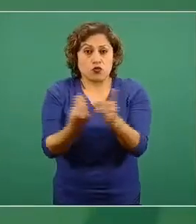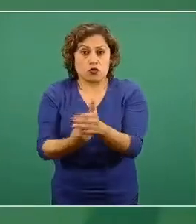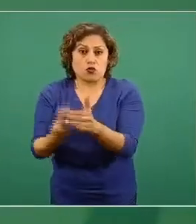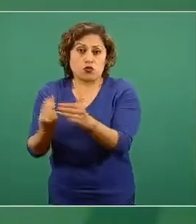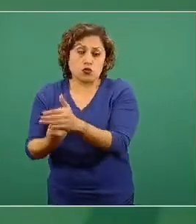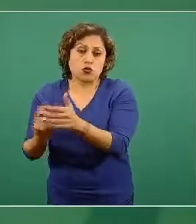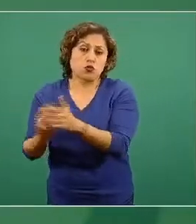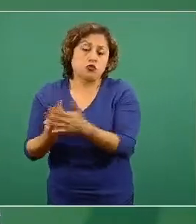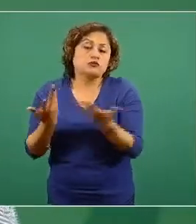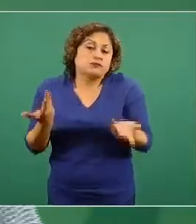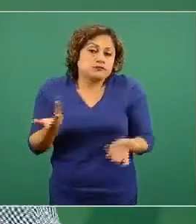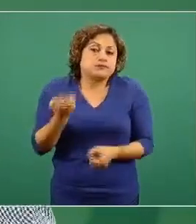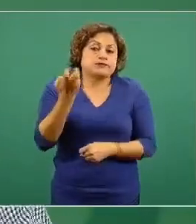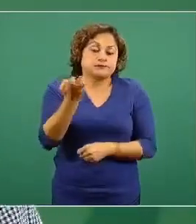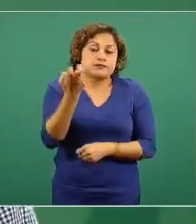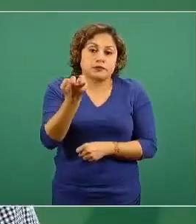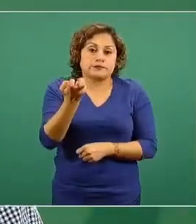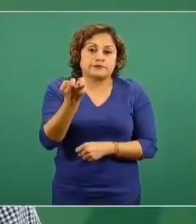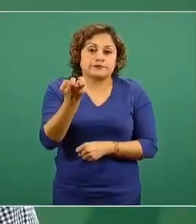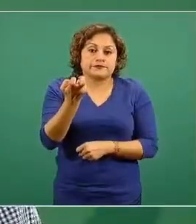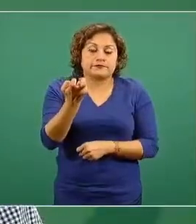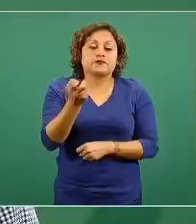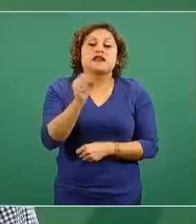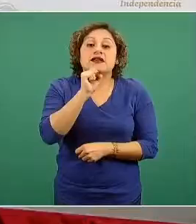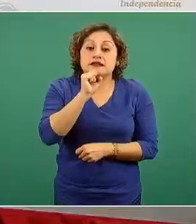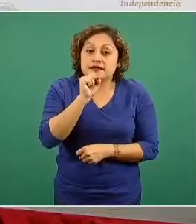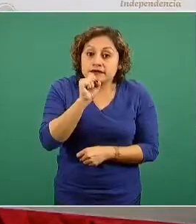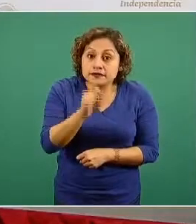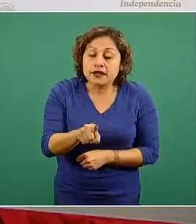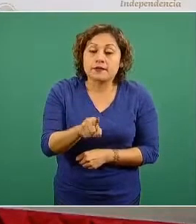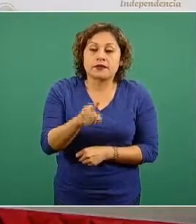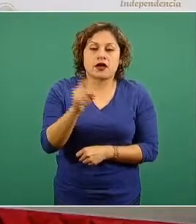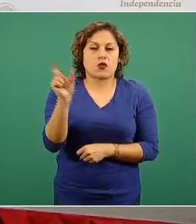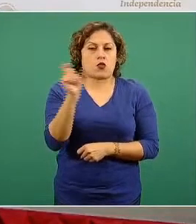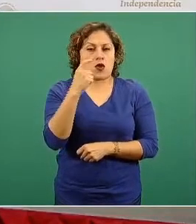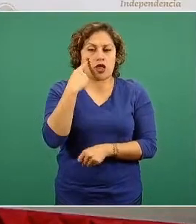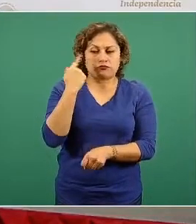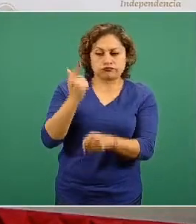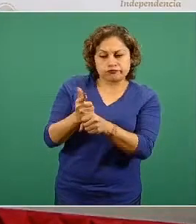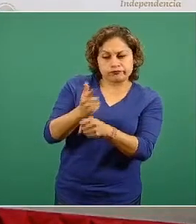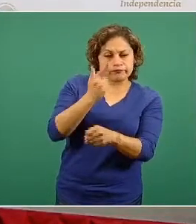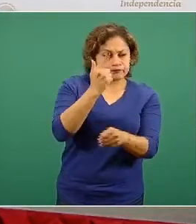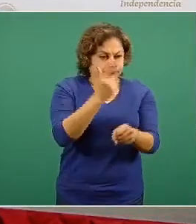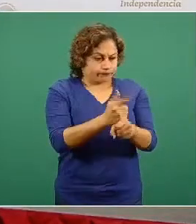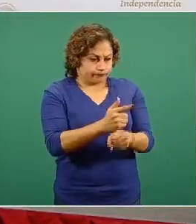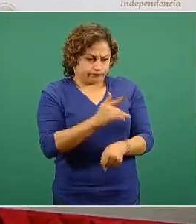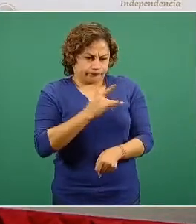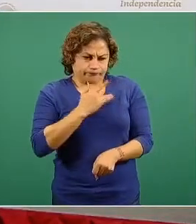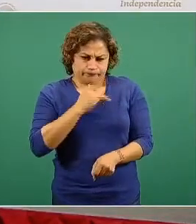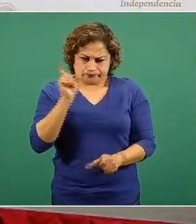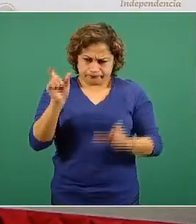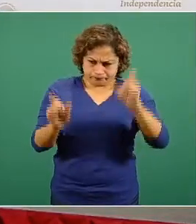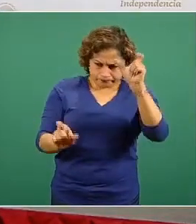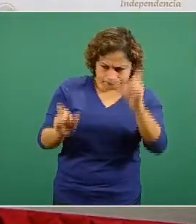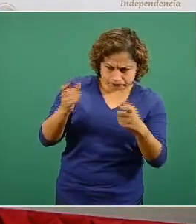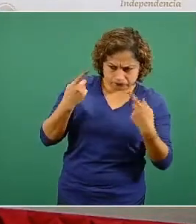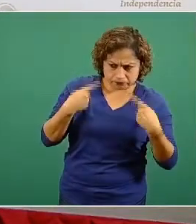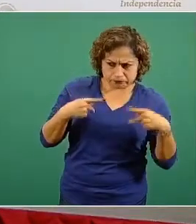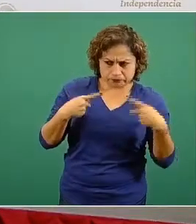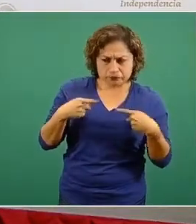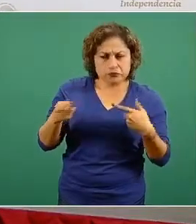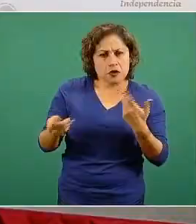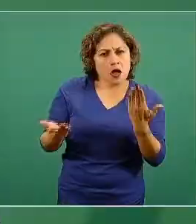las cuales también a su vez, al comparar su comportamiento clínico epidemiológico entre ellas, no había un incremento